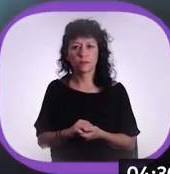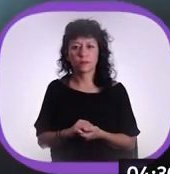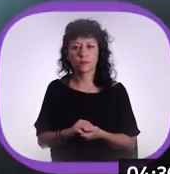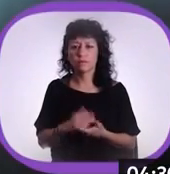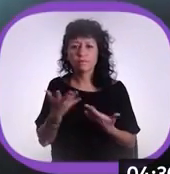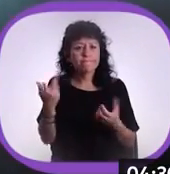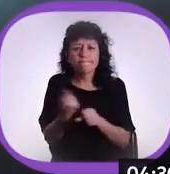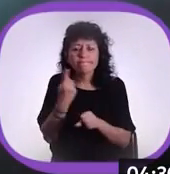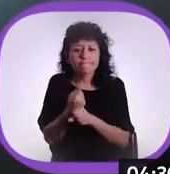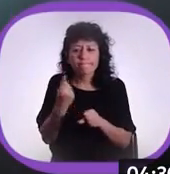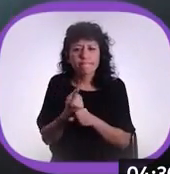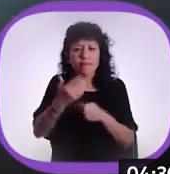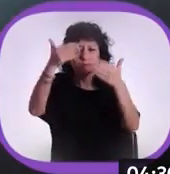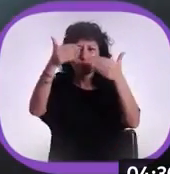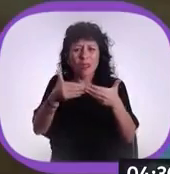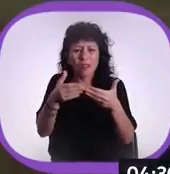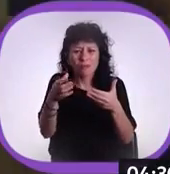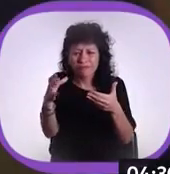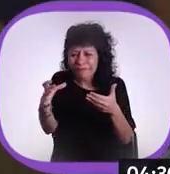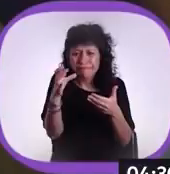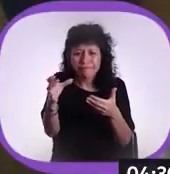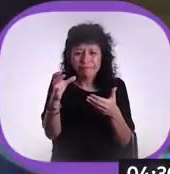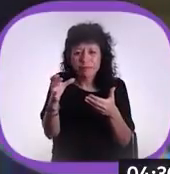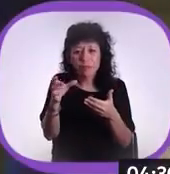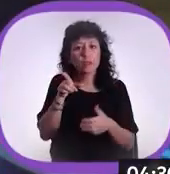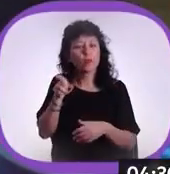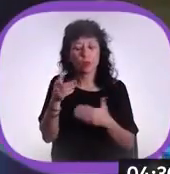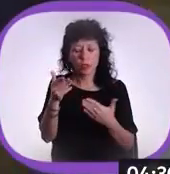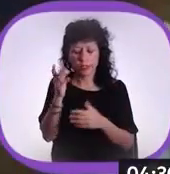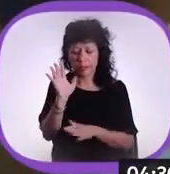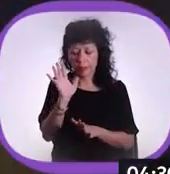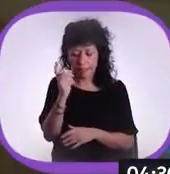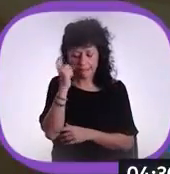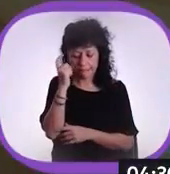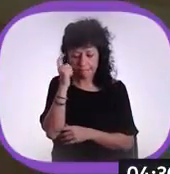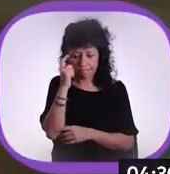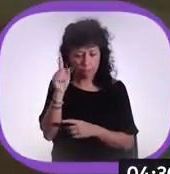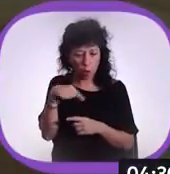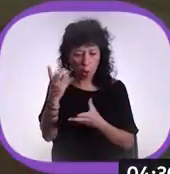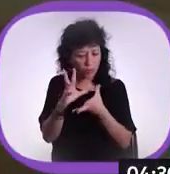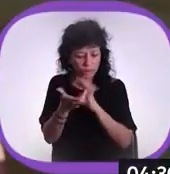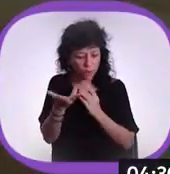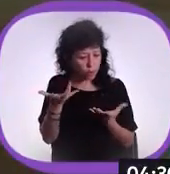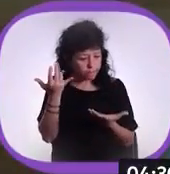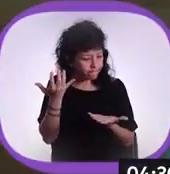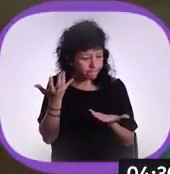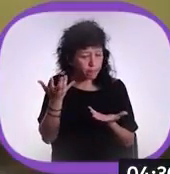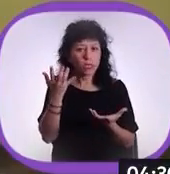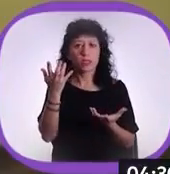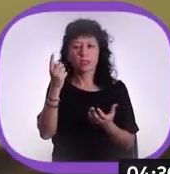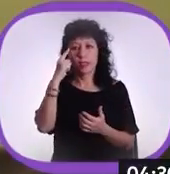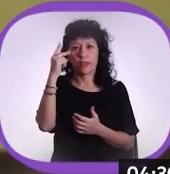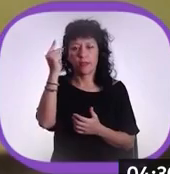¡Es imposible! Esas paredes son muy densas. Tú puedes, Stanford. Usa la cabeza. Tiene que haber otra manera. ¡Ah!